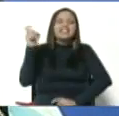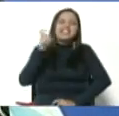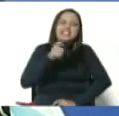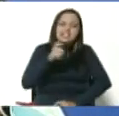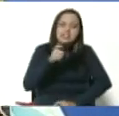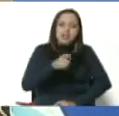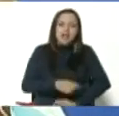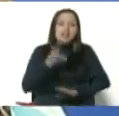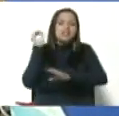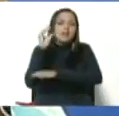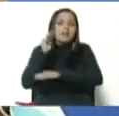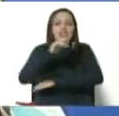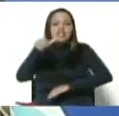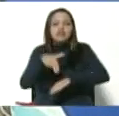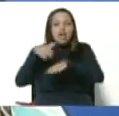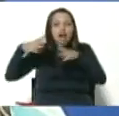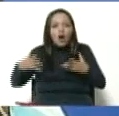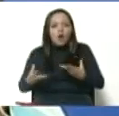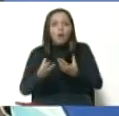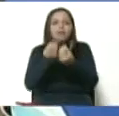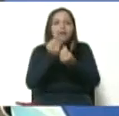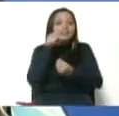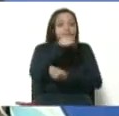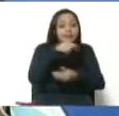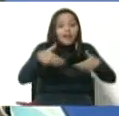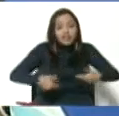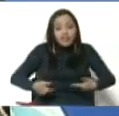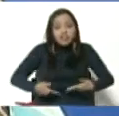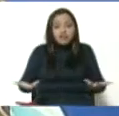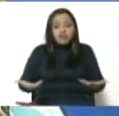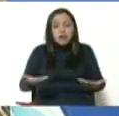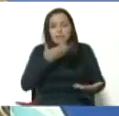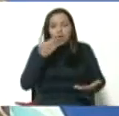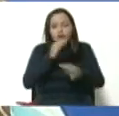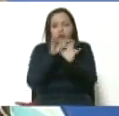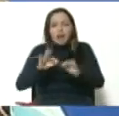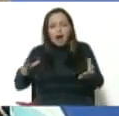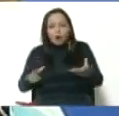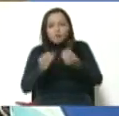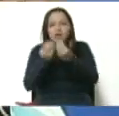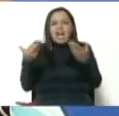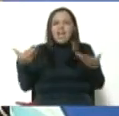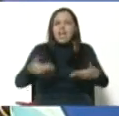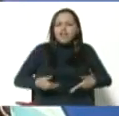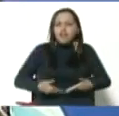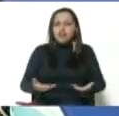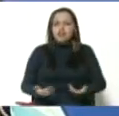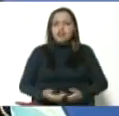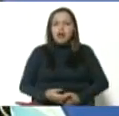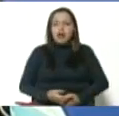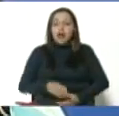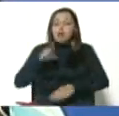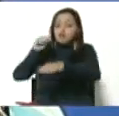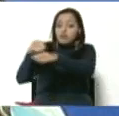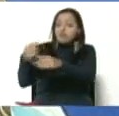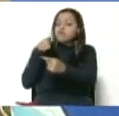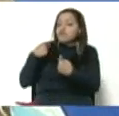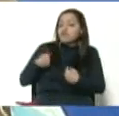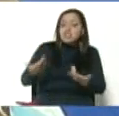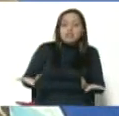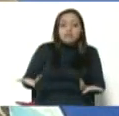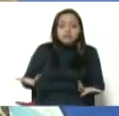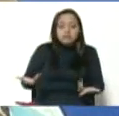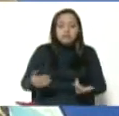que la Asamblea Nacional acompañe esos esfuerzos, y la mejor manera de acompañar esos esfuerzos es que ustedes nos digan dónde